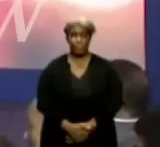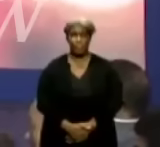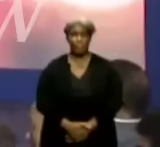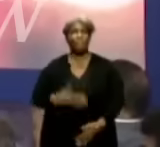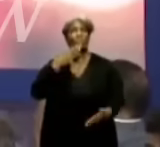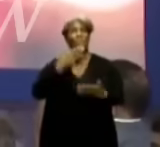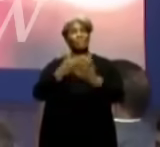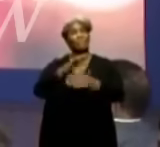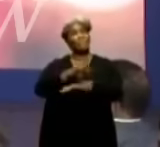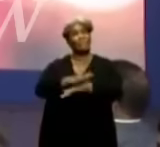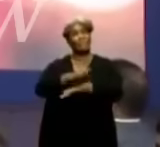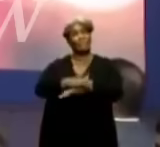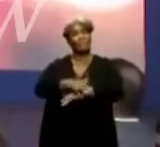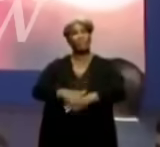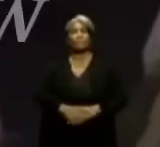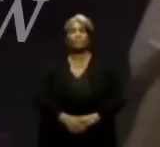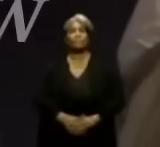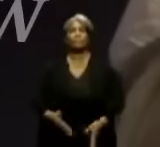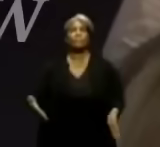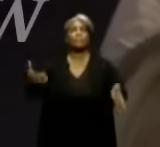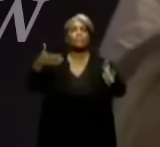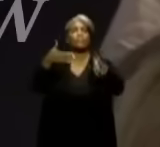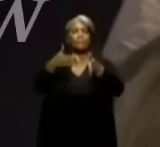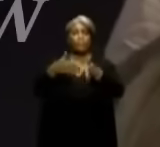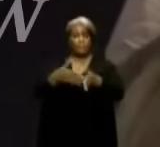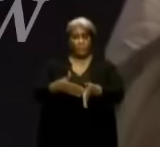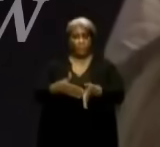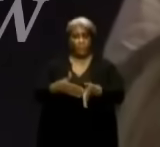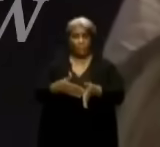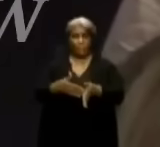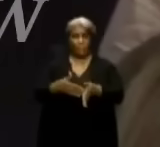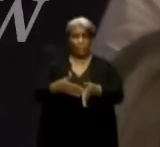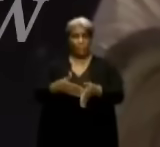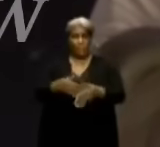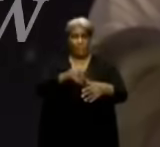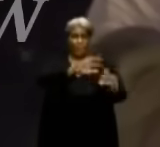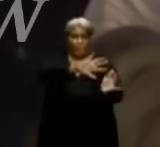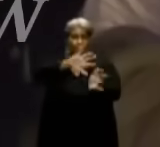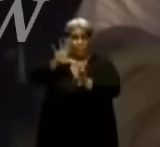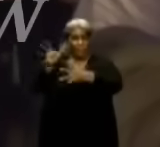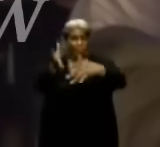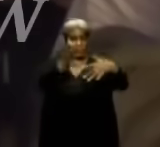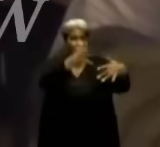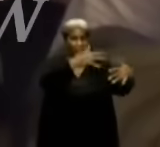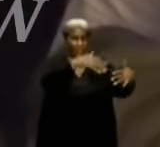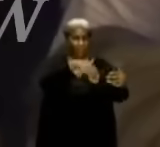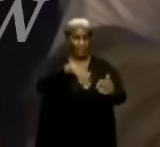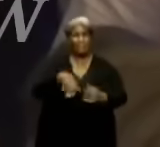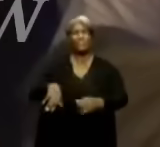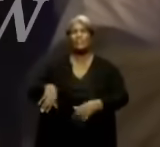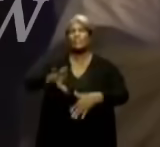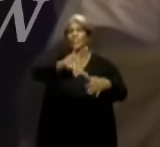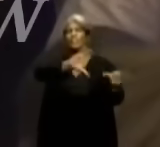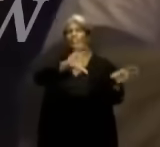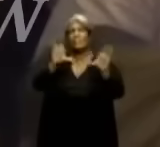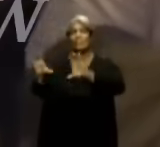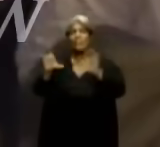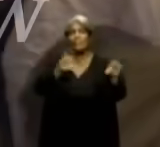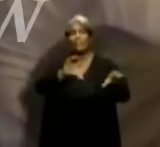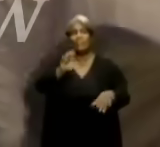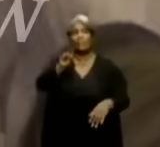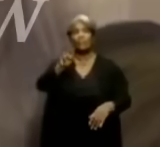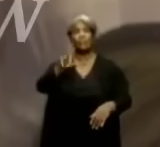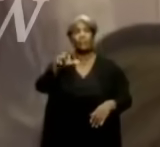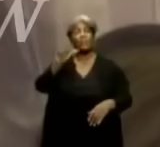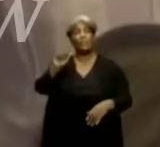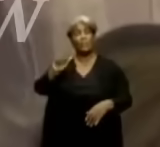Buenas tardes. Volviendo al tema de la visita de navideña, soy la Paniagua del periódico Hoy, con S,